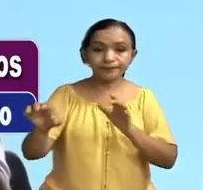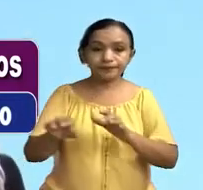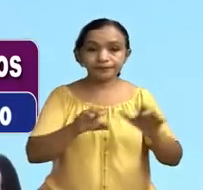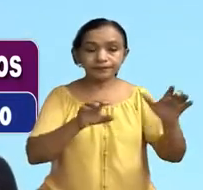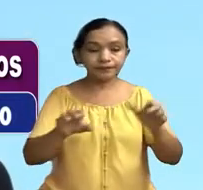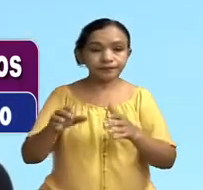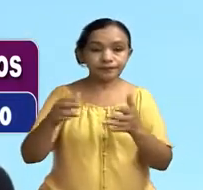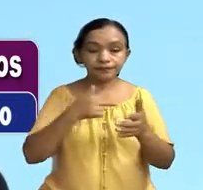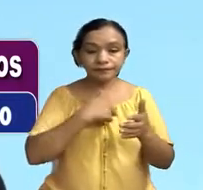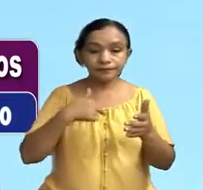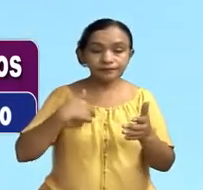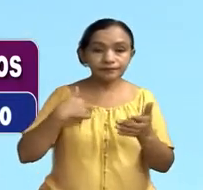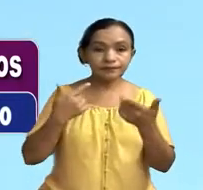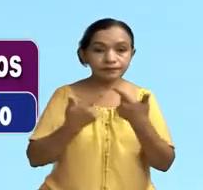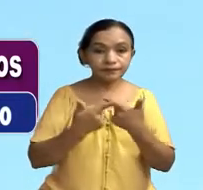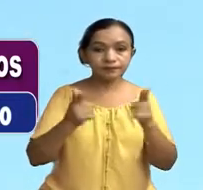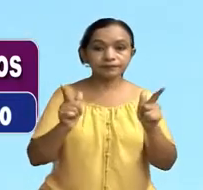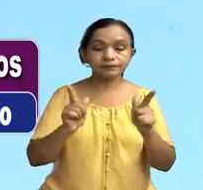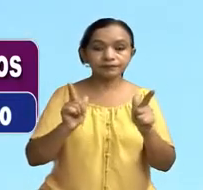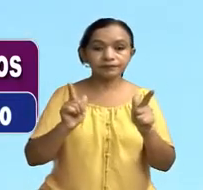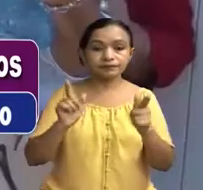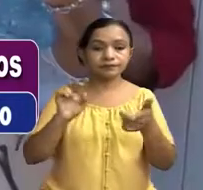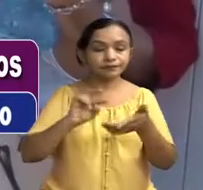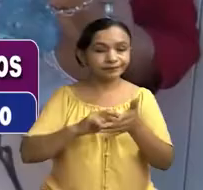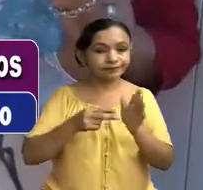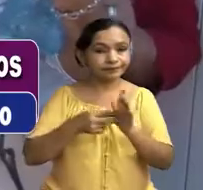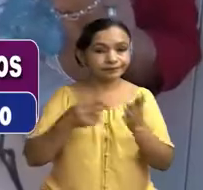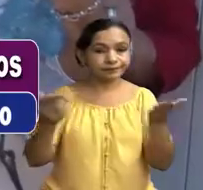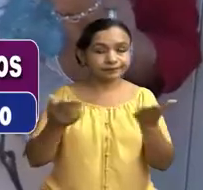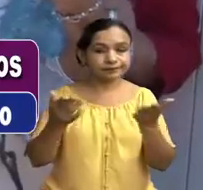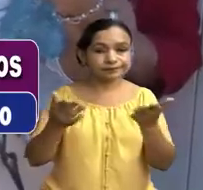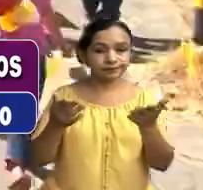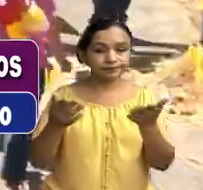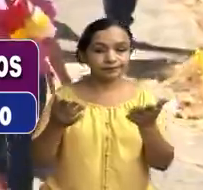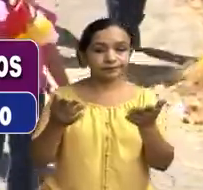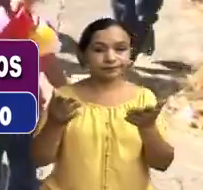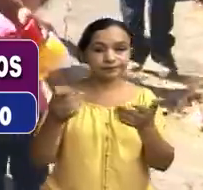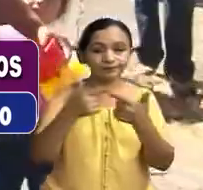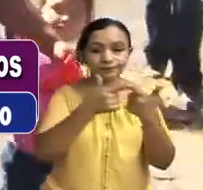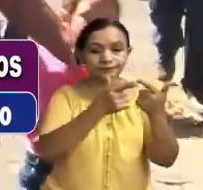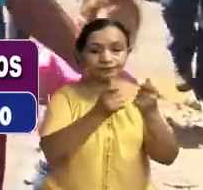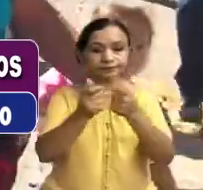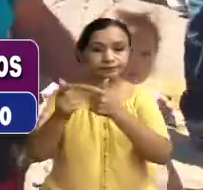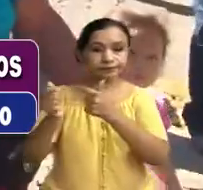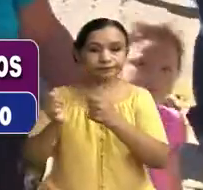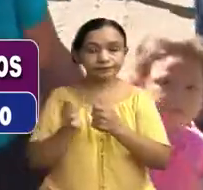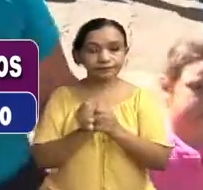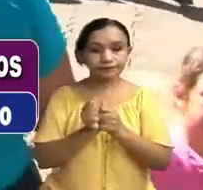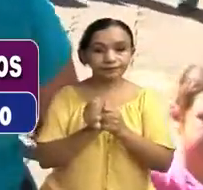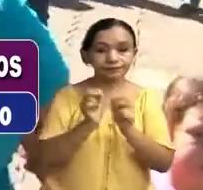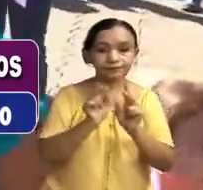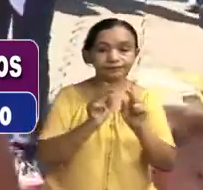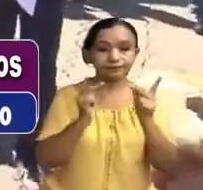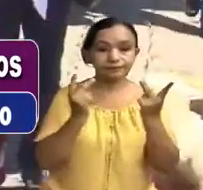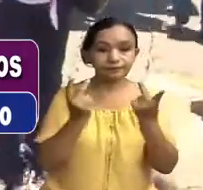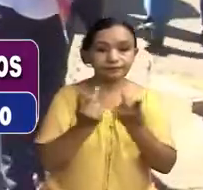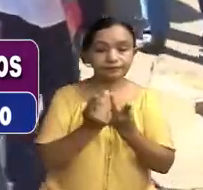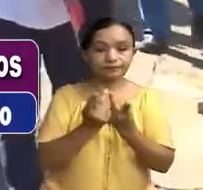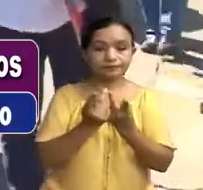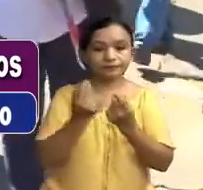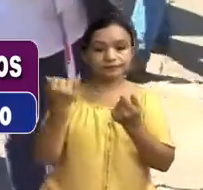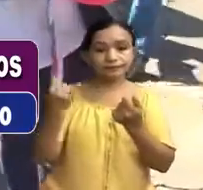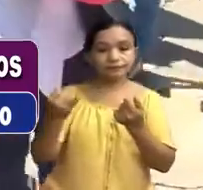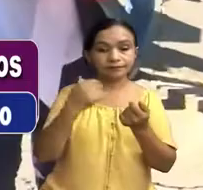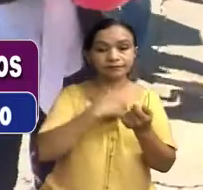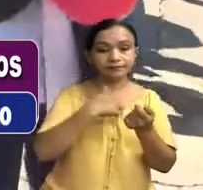imperialista, antidemocrática, hay una consecuencia. La articulación de los sectores, en este caso populares, progresistas, de izquierda, y